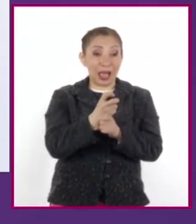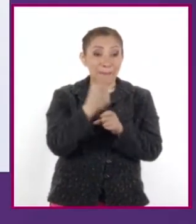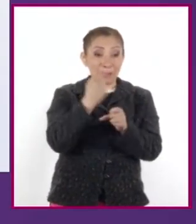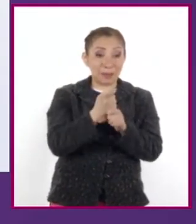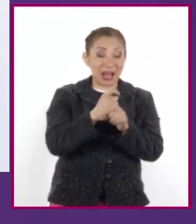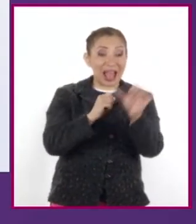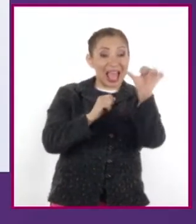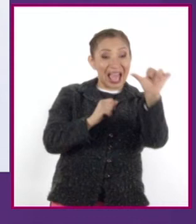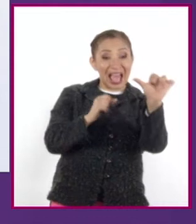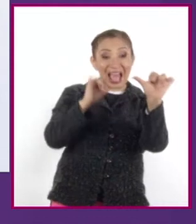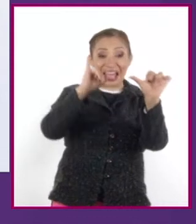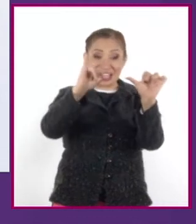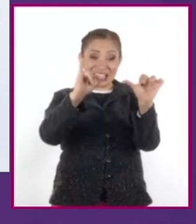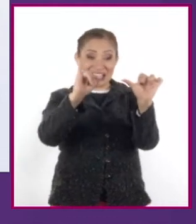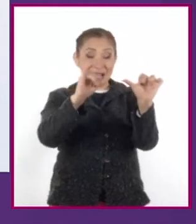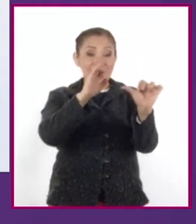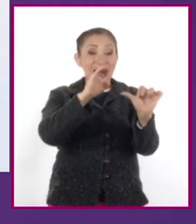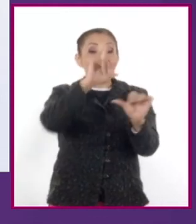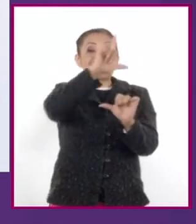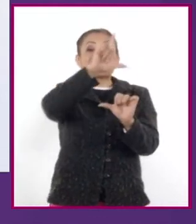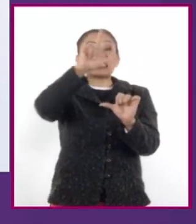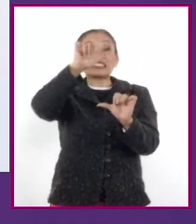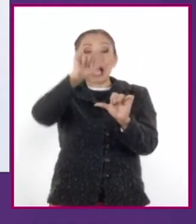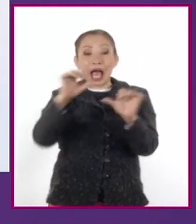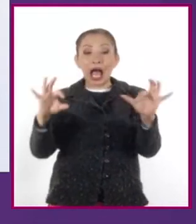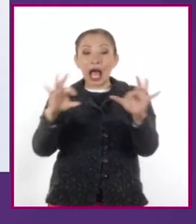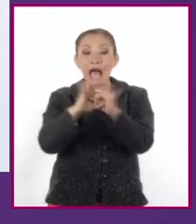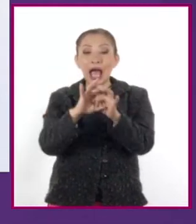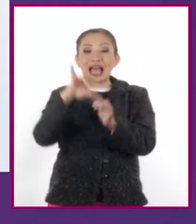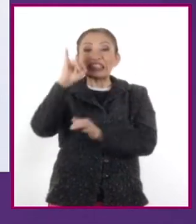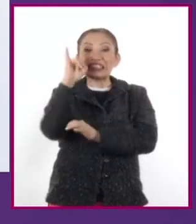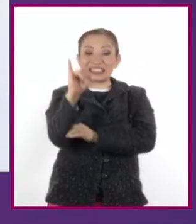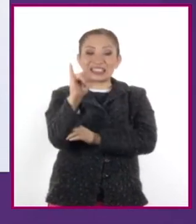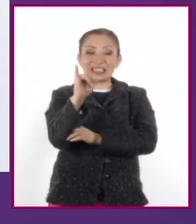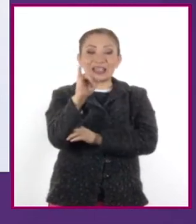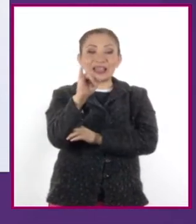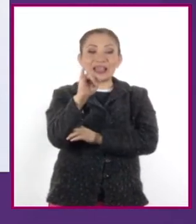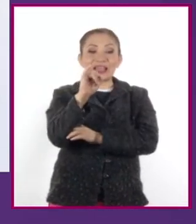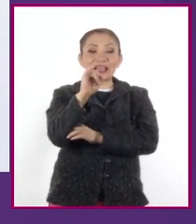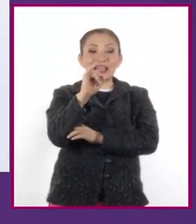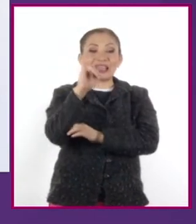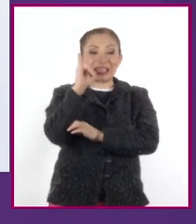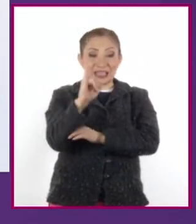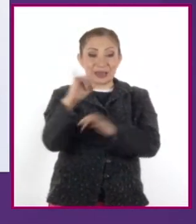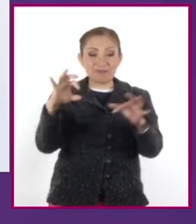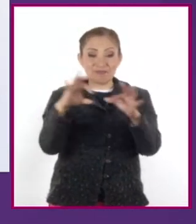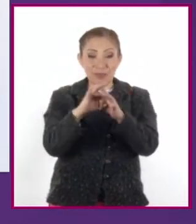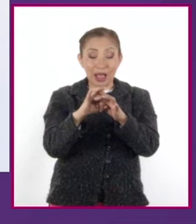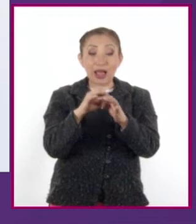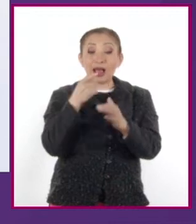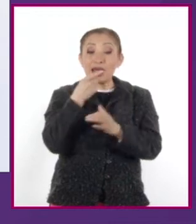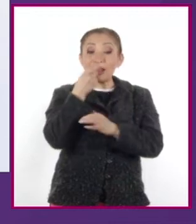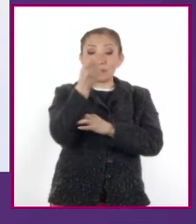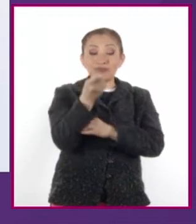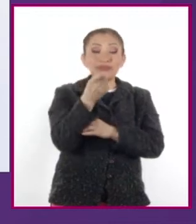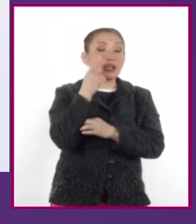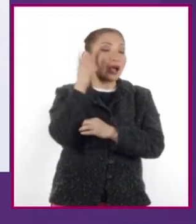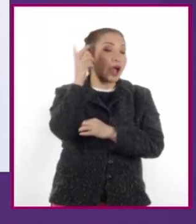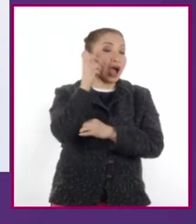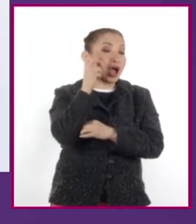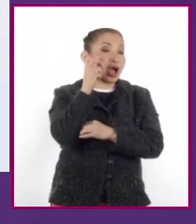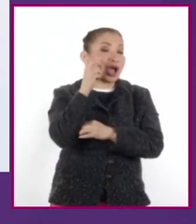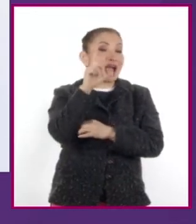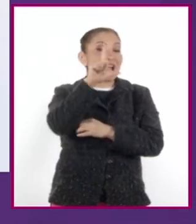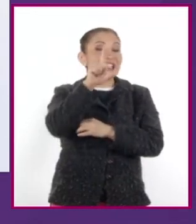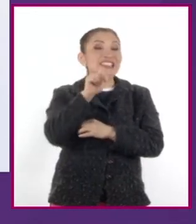primera palabra ya se une con la primera vocal de la segunda palabra y al pronunciarla suena